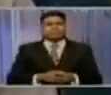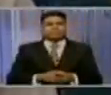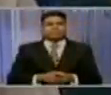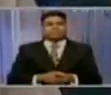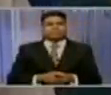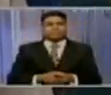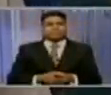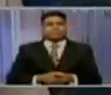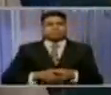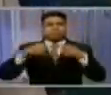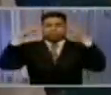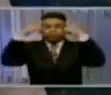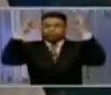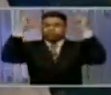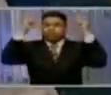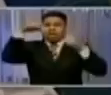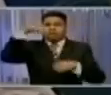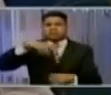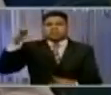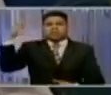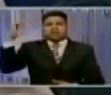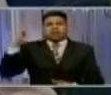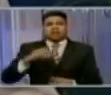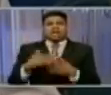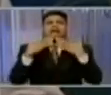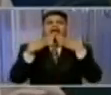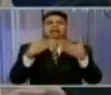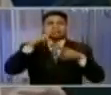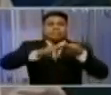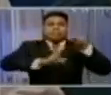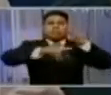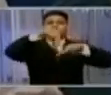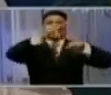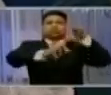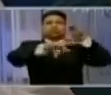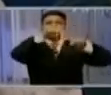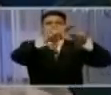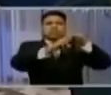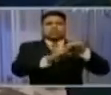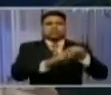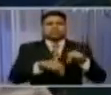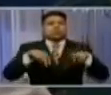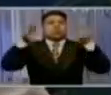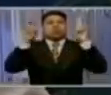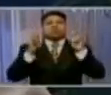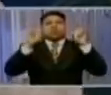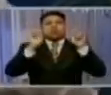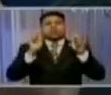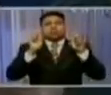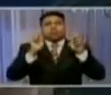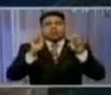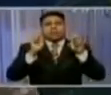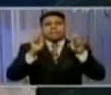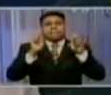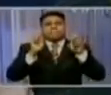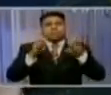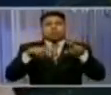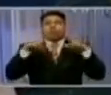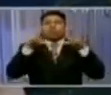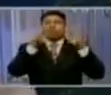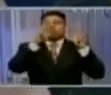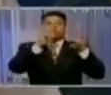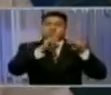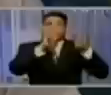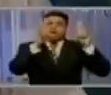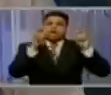Caracas. Gracias por haber construido una nueva pedagogía, la pedagogía del amor,